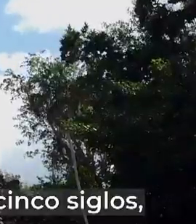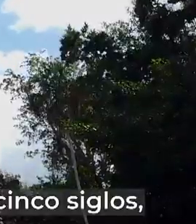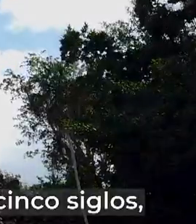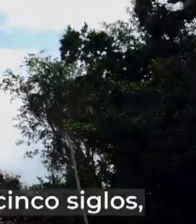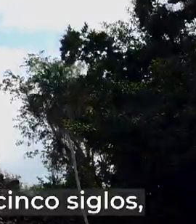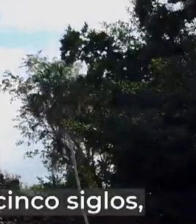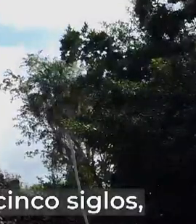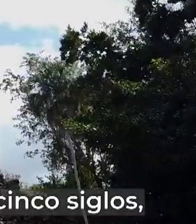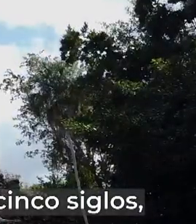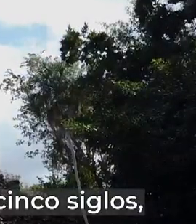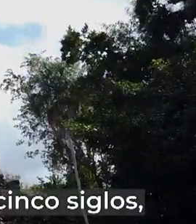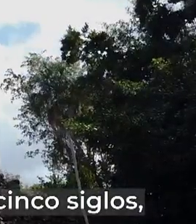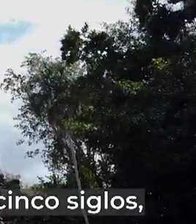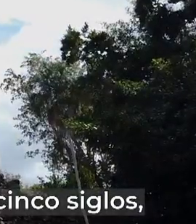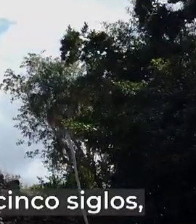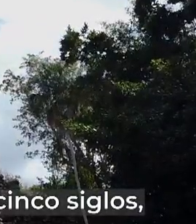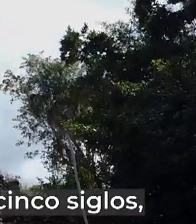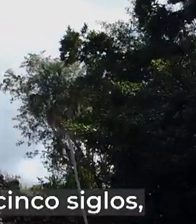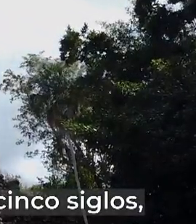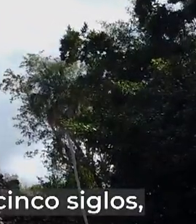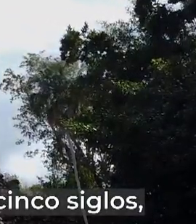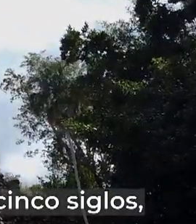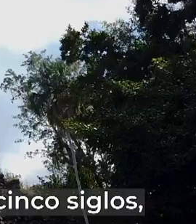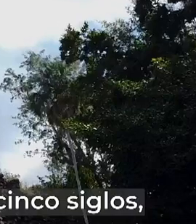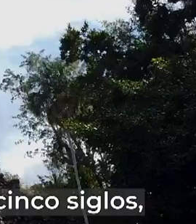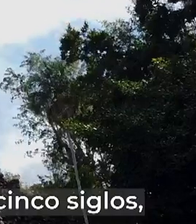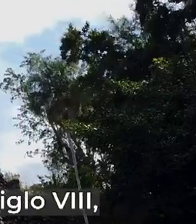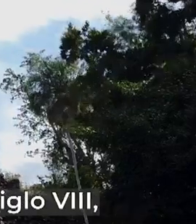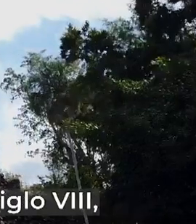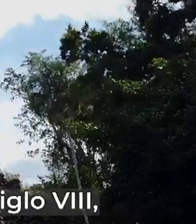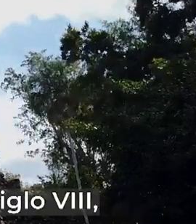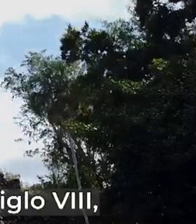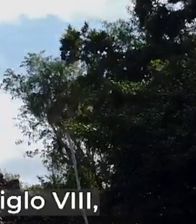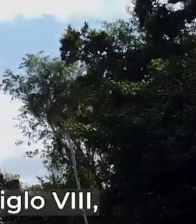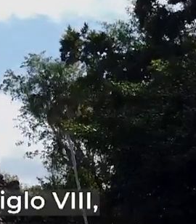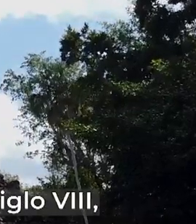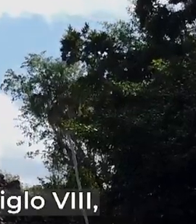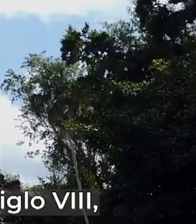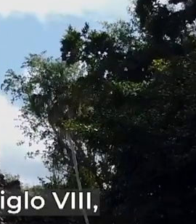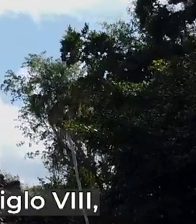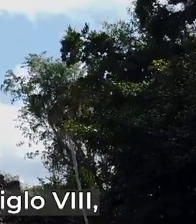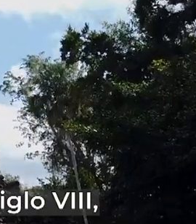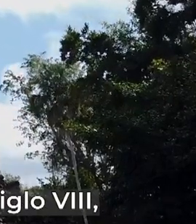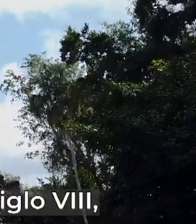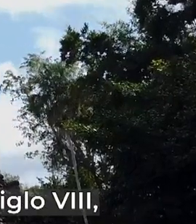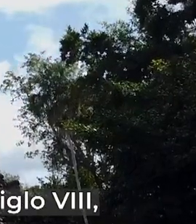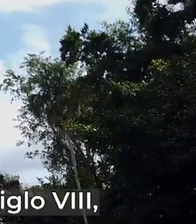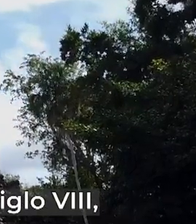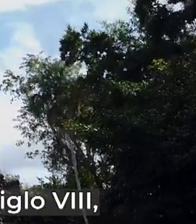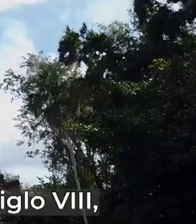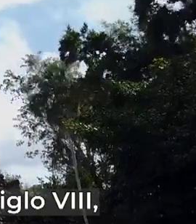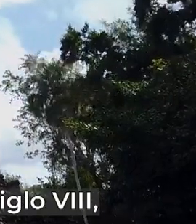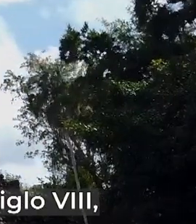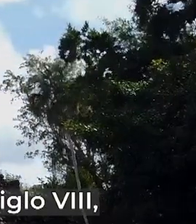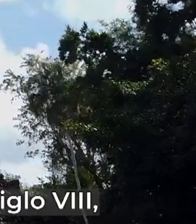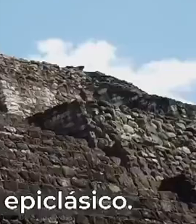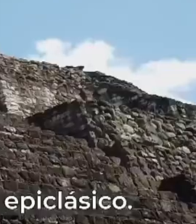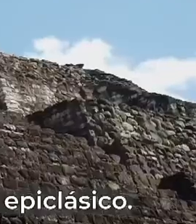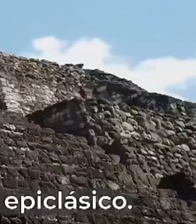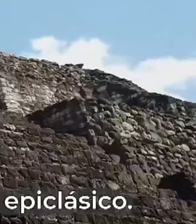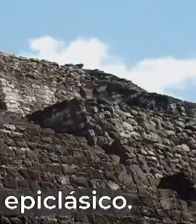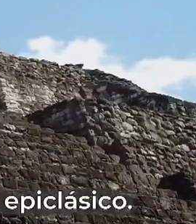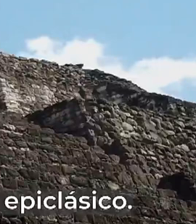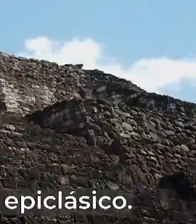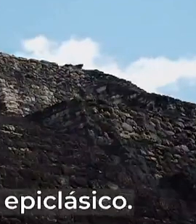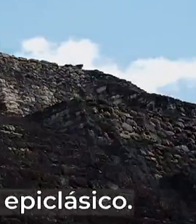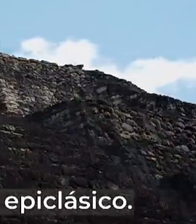petén, emprendiendo un desarrollo de 5 siglos que derivó en su relativo abandono hacia el siglo VIII, en el